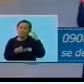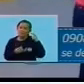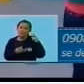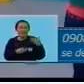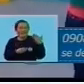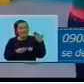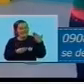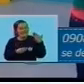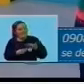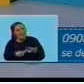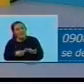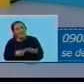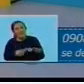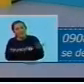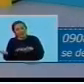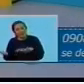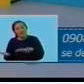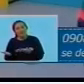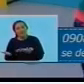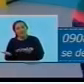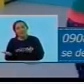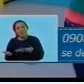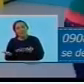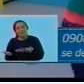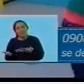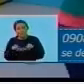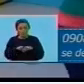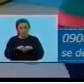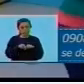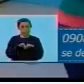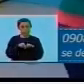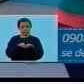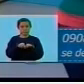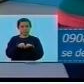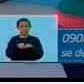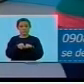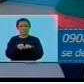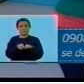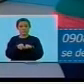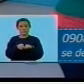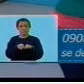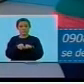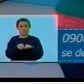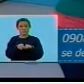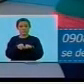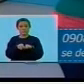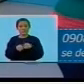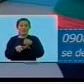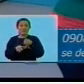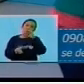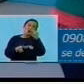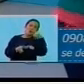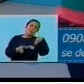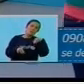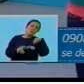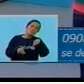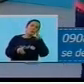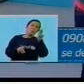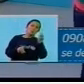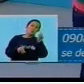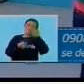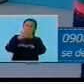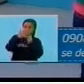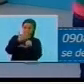de Antel. ¿Qué tienen que hacer, Natalia? Se tienen que meter en su computadora y cliquear antel.com.uy y descargate gratis la canción de La